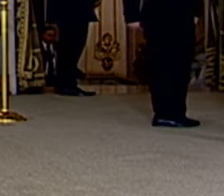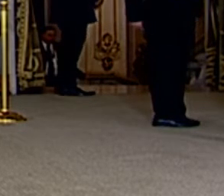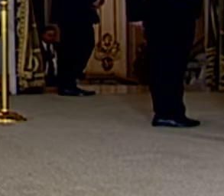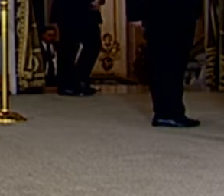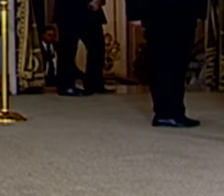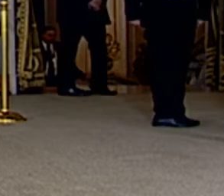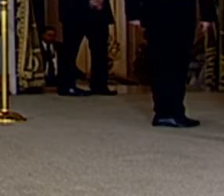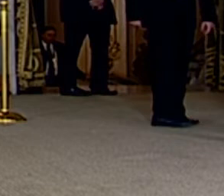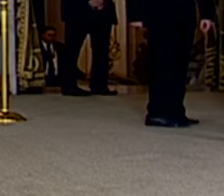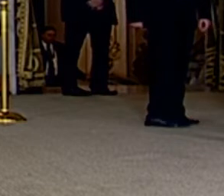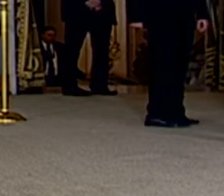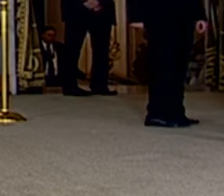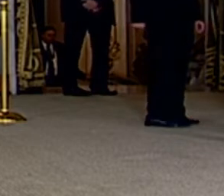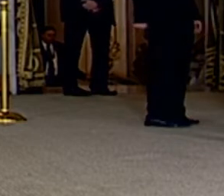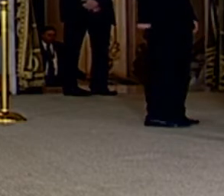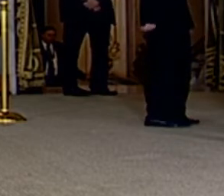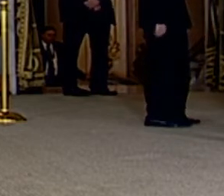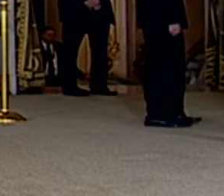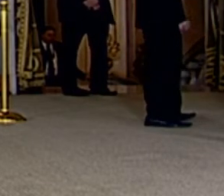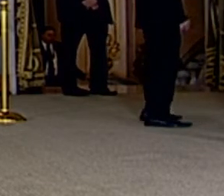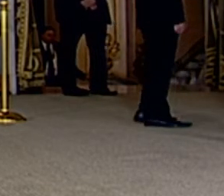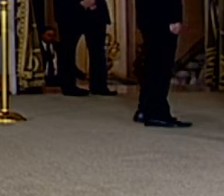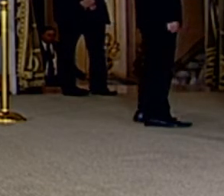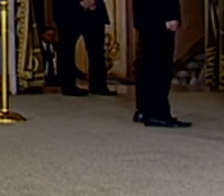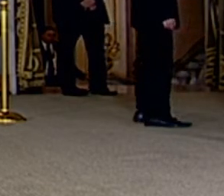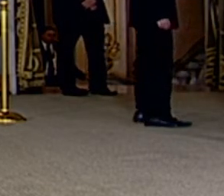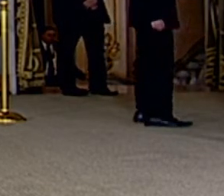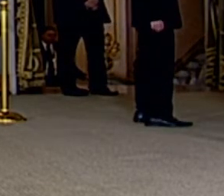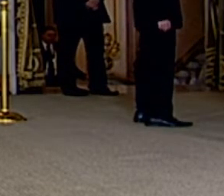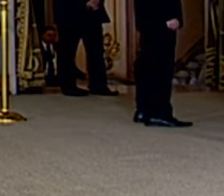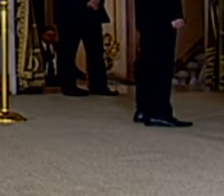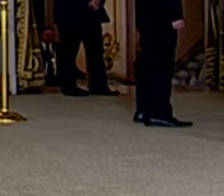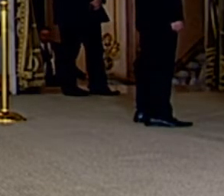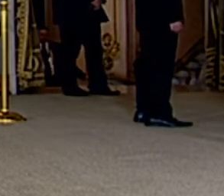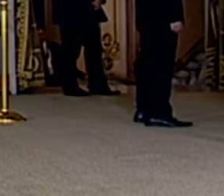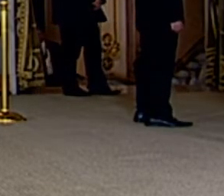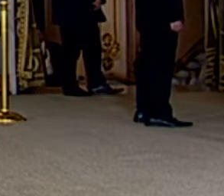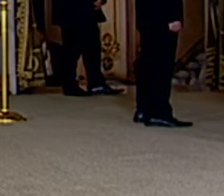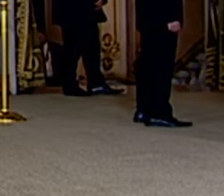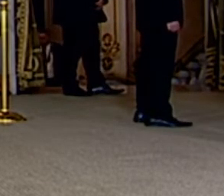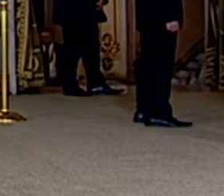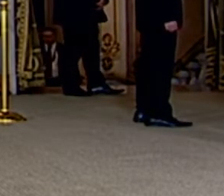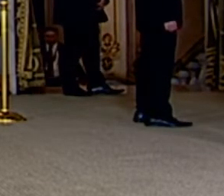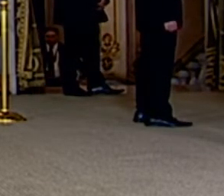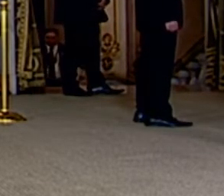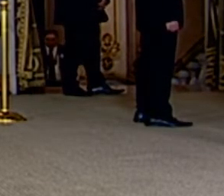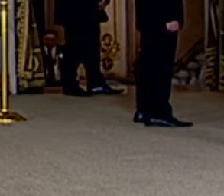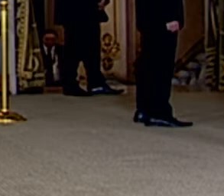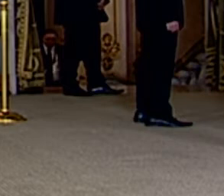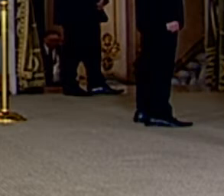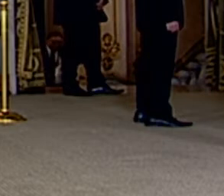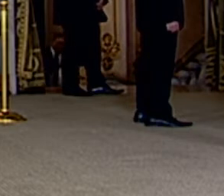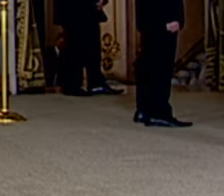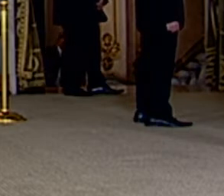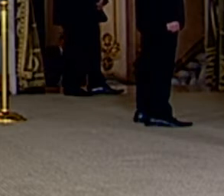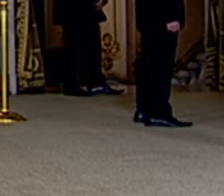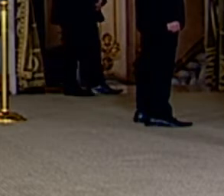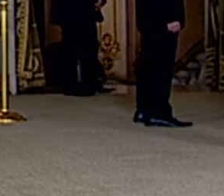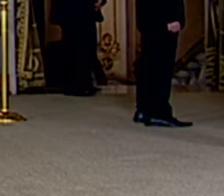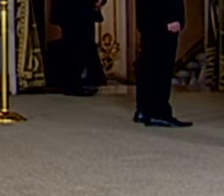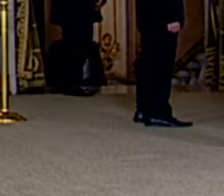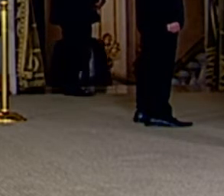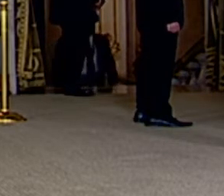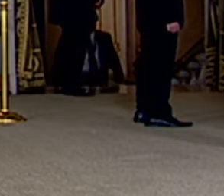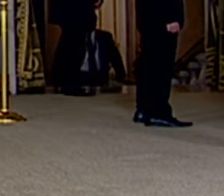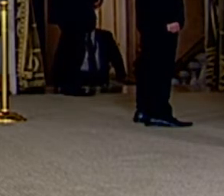¿verdad? Eso es muy importante. Yo tuve la oportunidad de estar ahí el año pasado realizando una entrevista, y es un